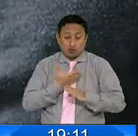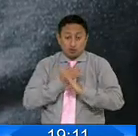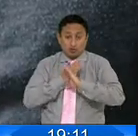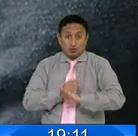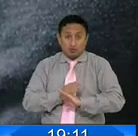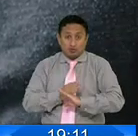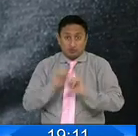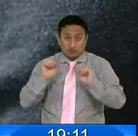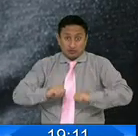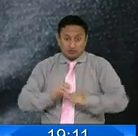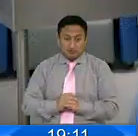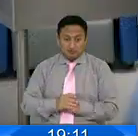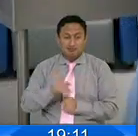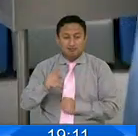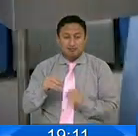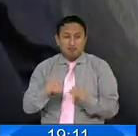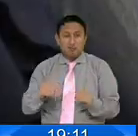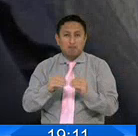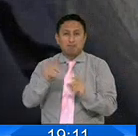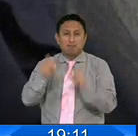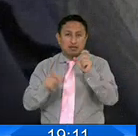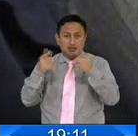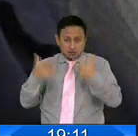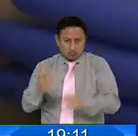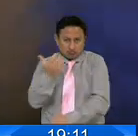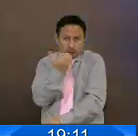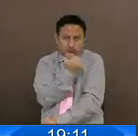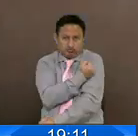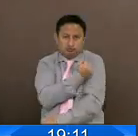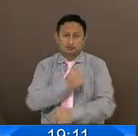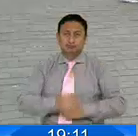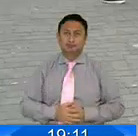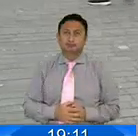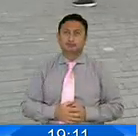asegura, es con una mayoría de la población colocada el medicamento. Informó Javier Rodríguez.